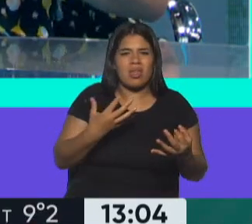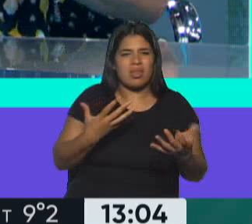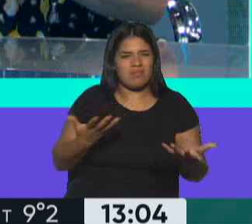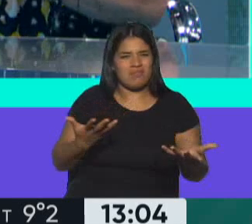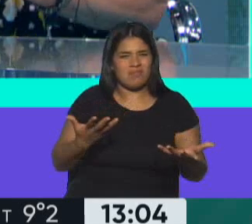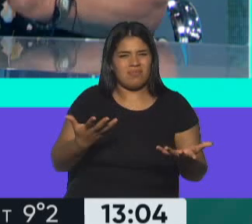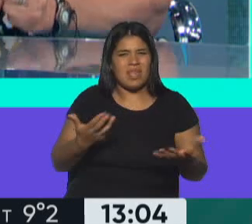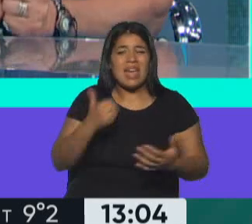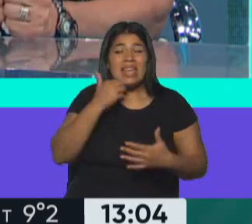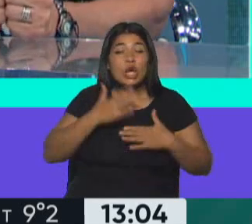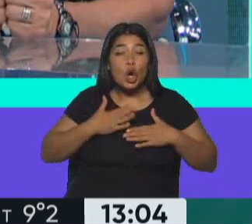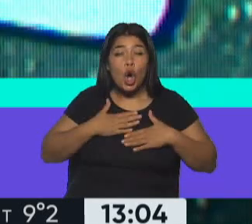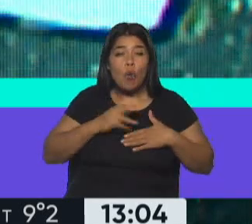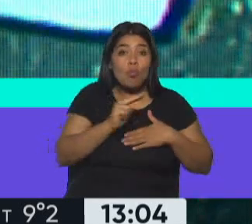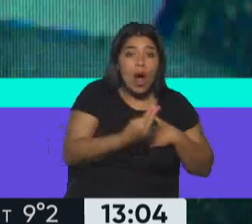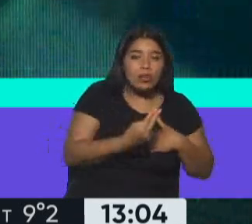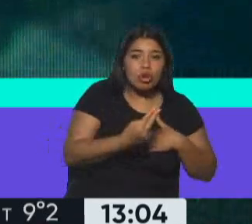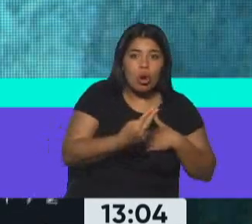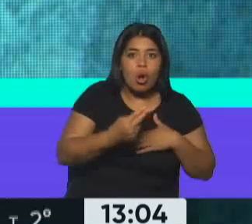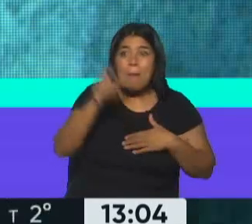y el asesino tenga vida